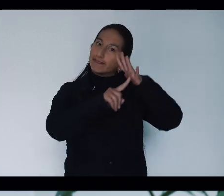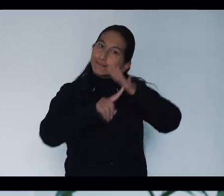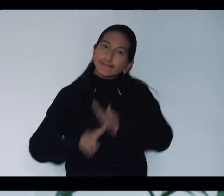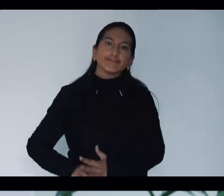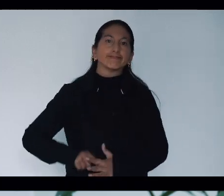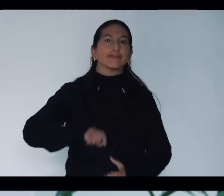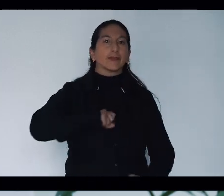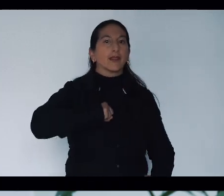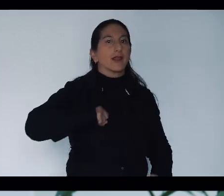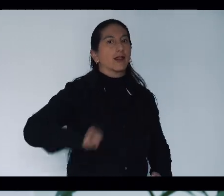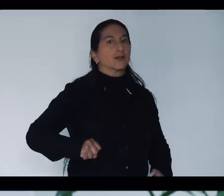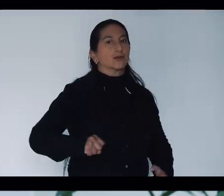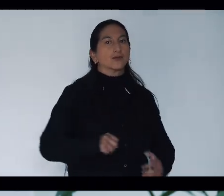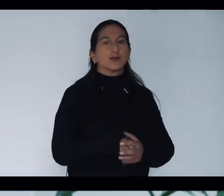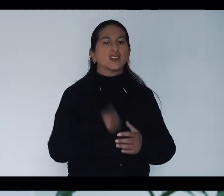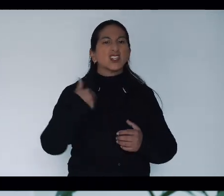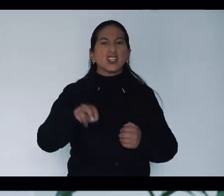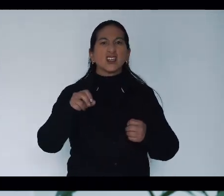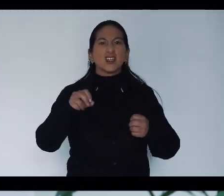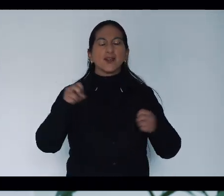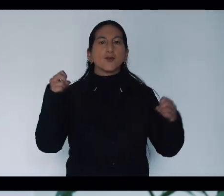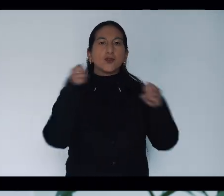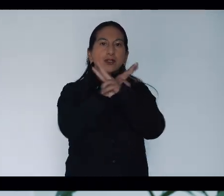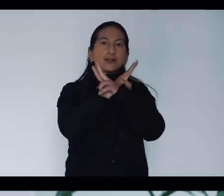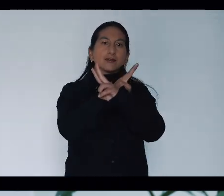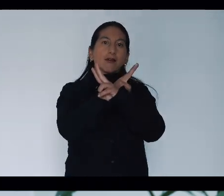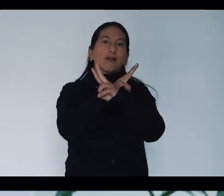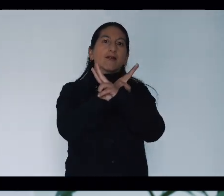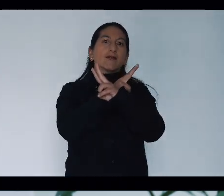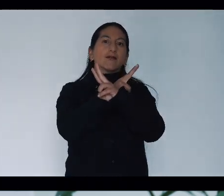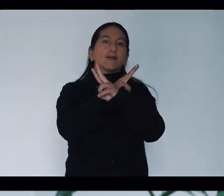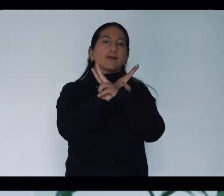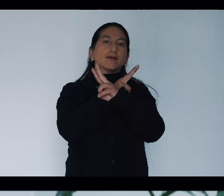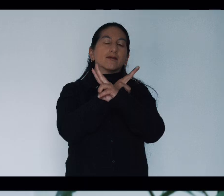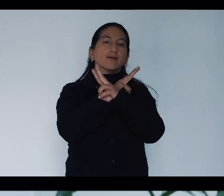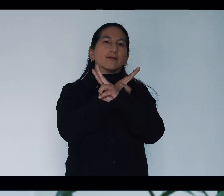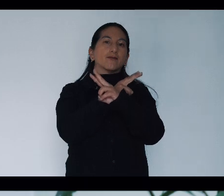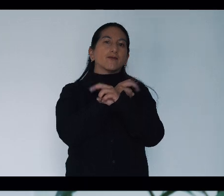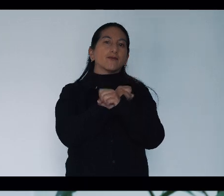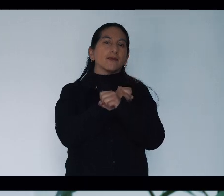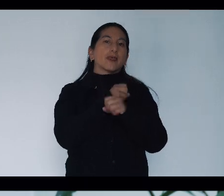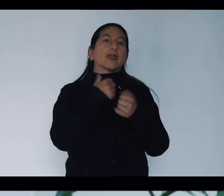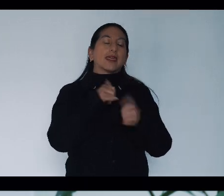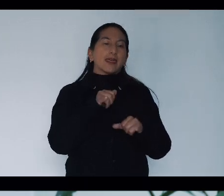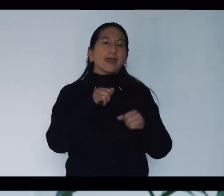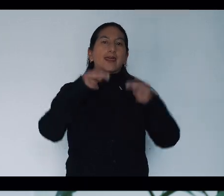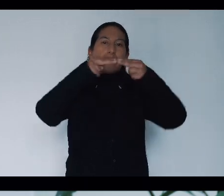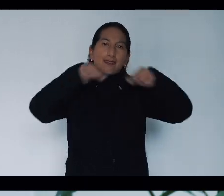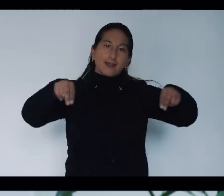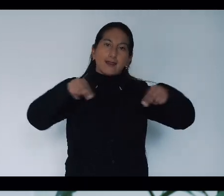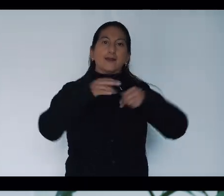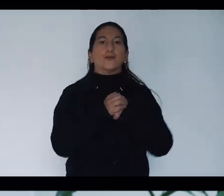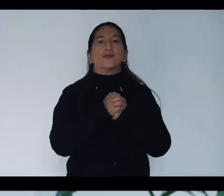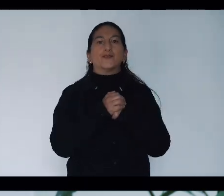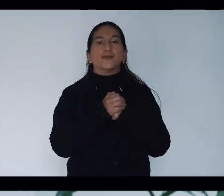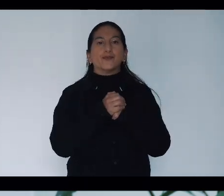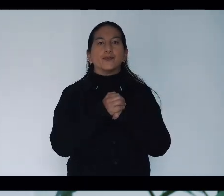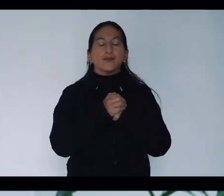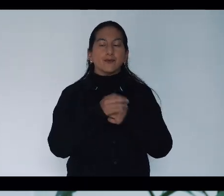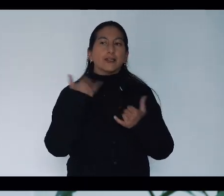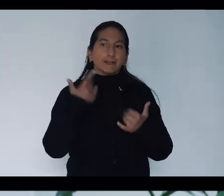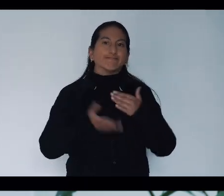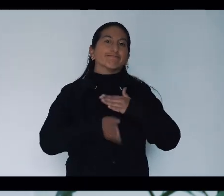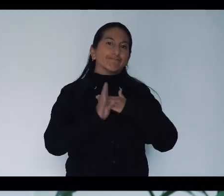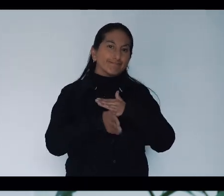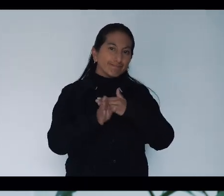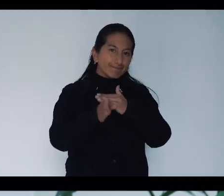dando también a ello a lo que es la violación, de la violencia basada en género. Y pues seguimos siendo